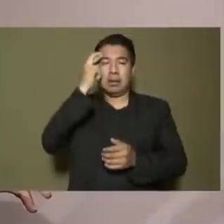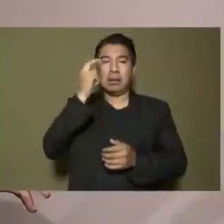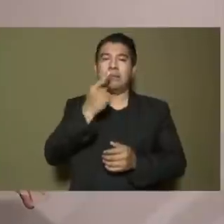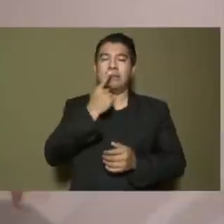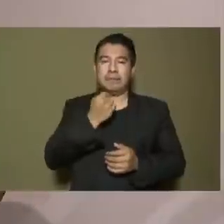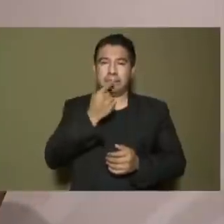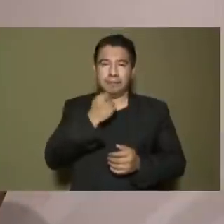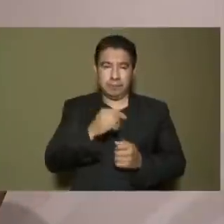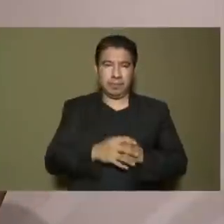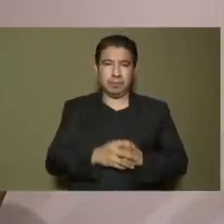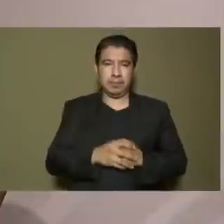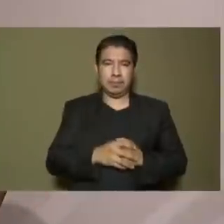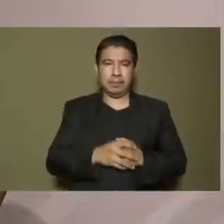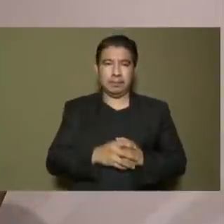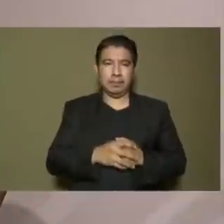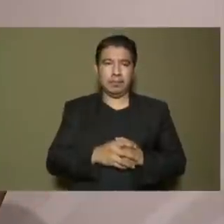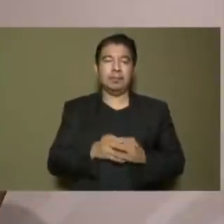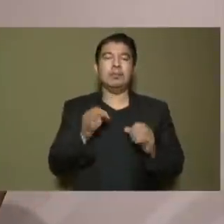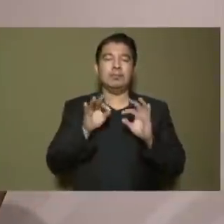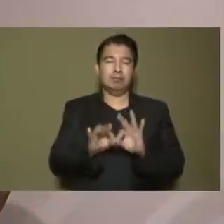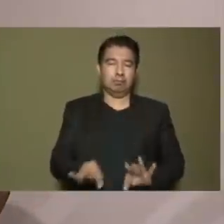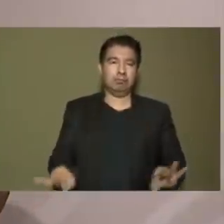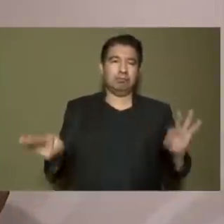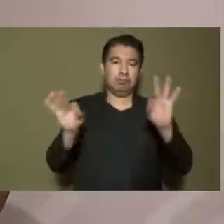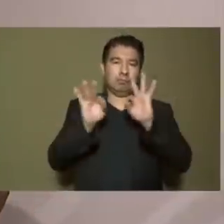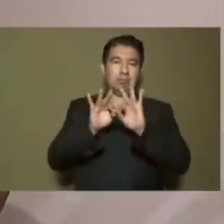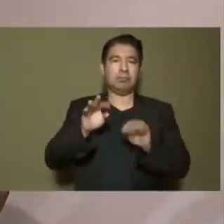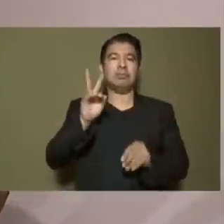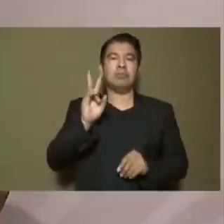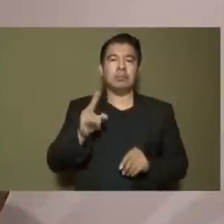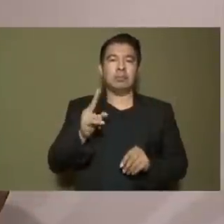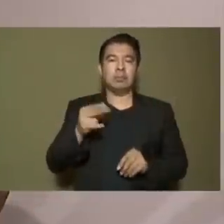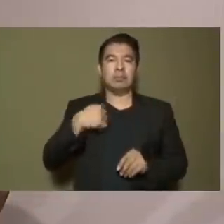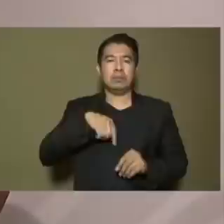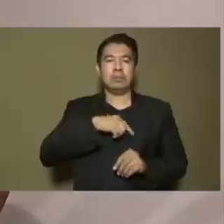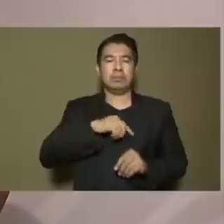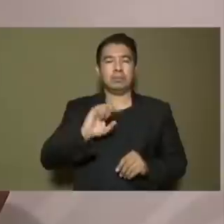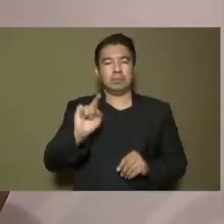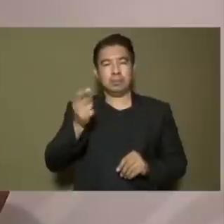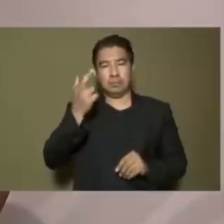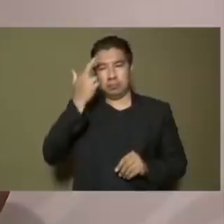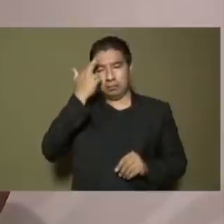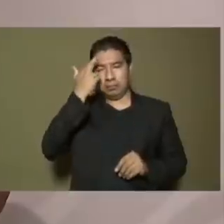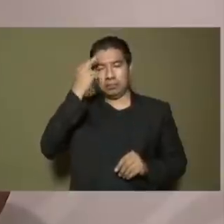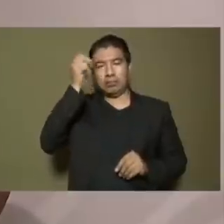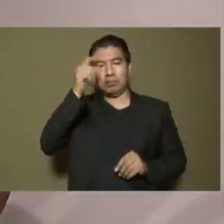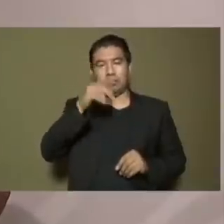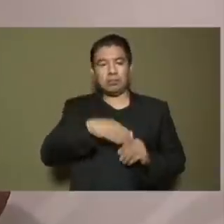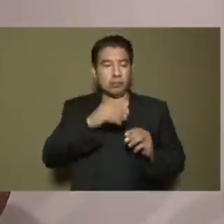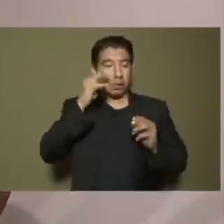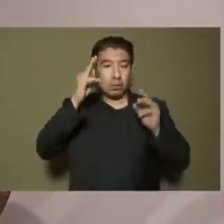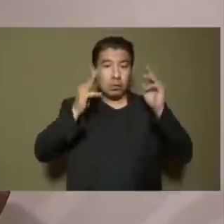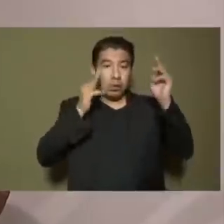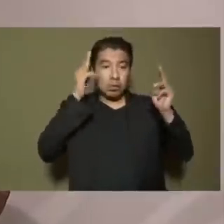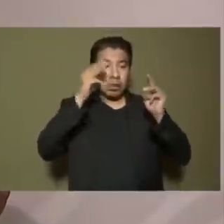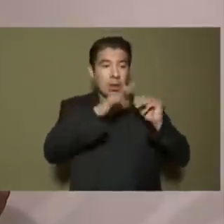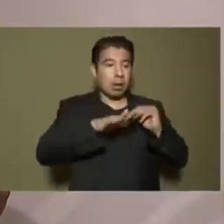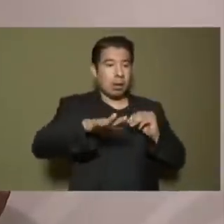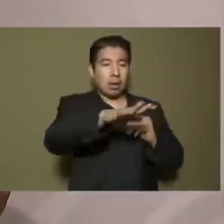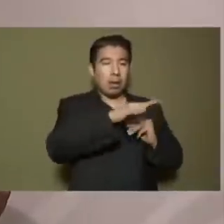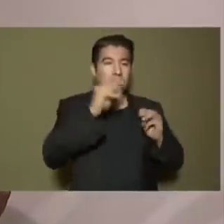Es importante también recordar que el Museo de Sitio, en la